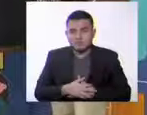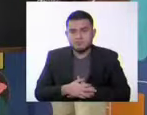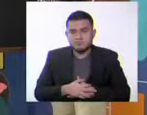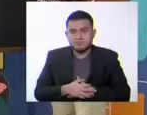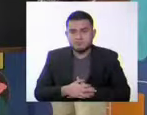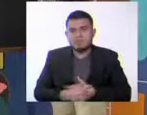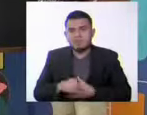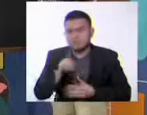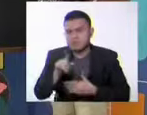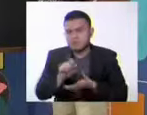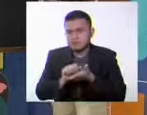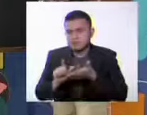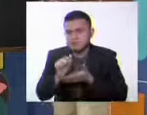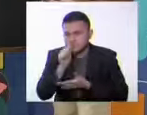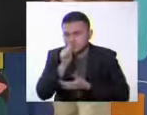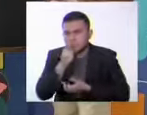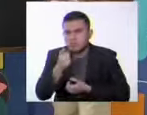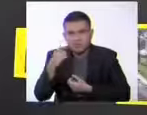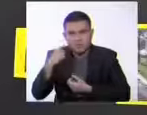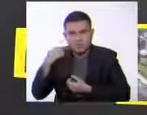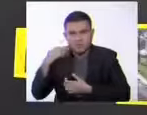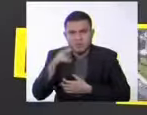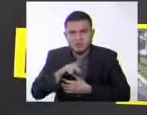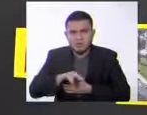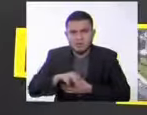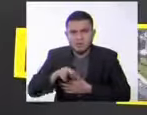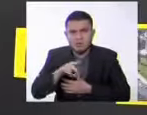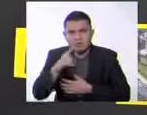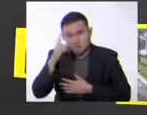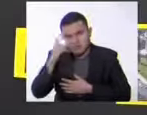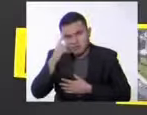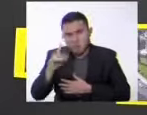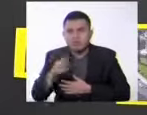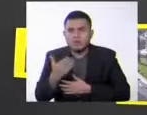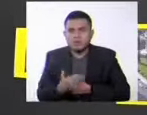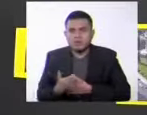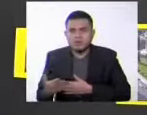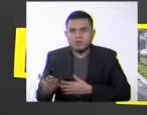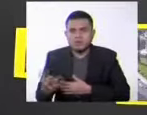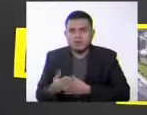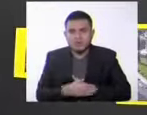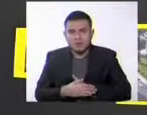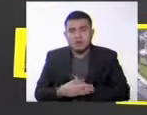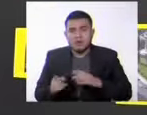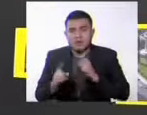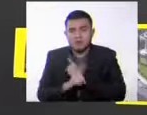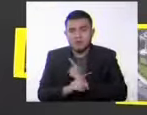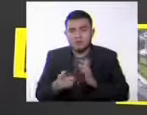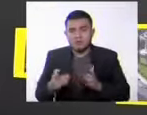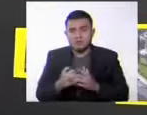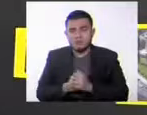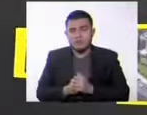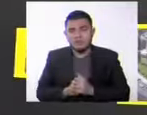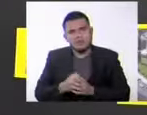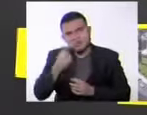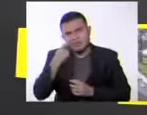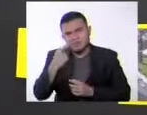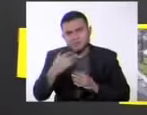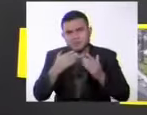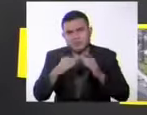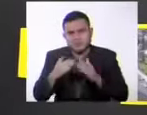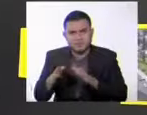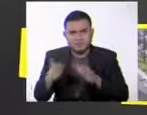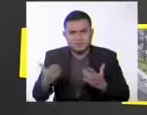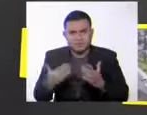en tu colonia, y ustedes, amiguitos y amiguitas, piensen, ¿qué cosas han cambiado? ¿Ha cambiado algo? ¿Han visto diferencias